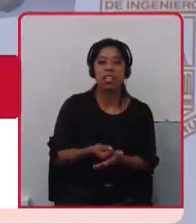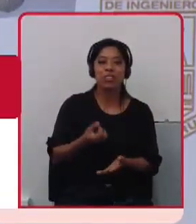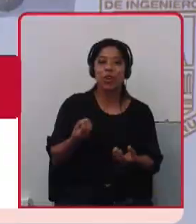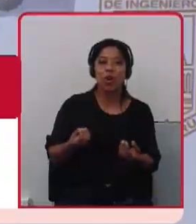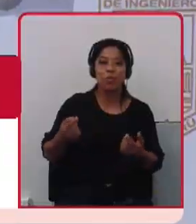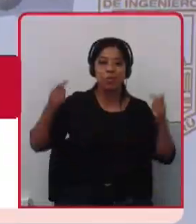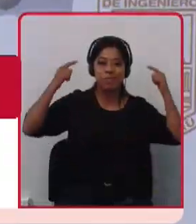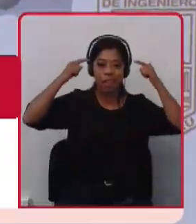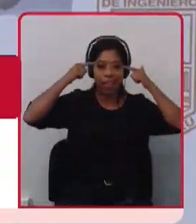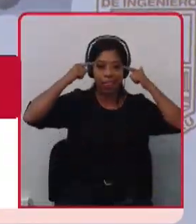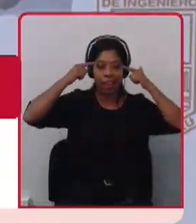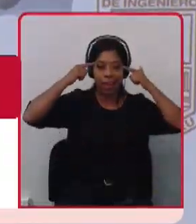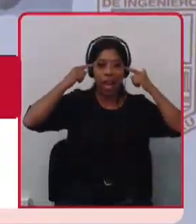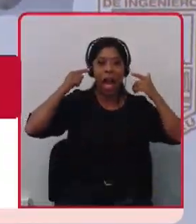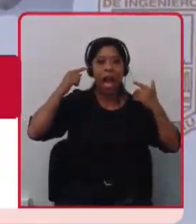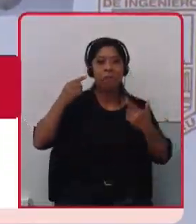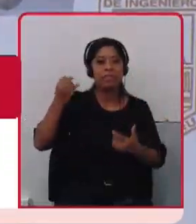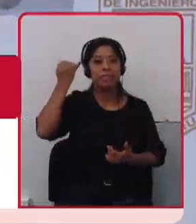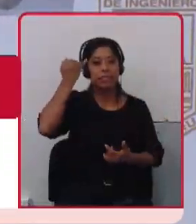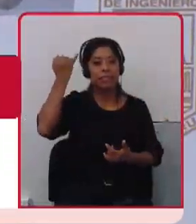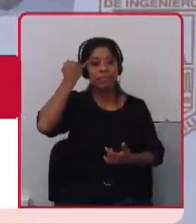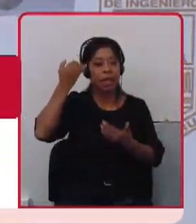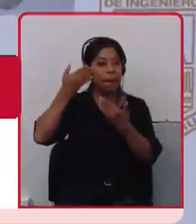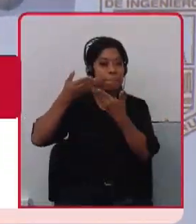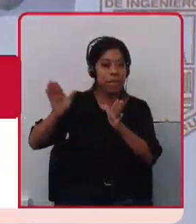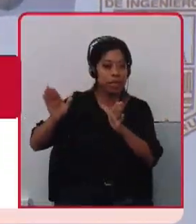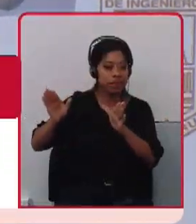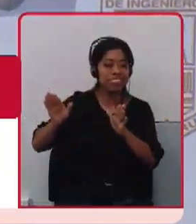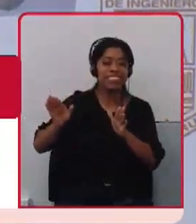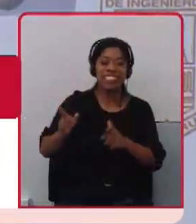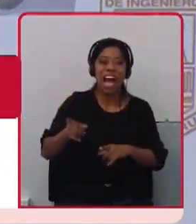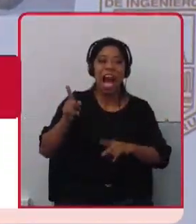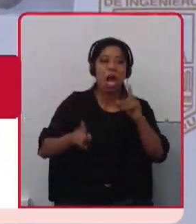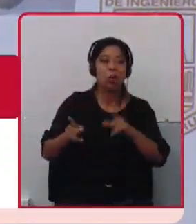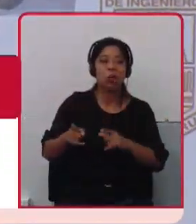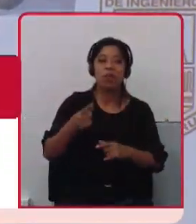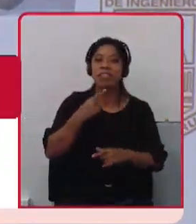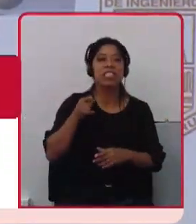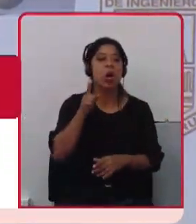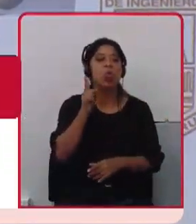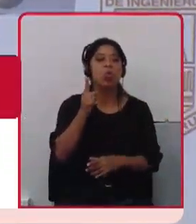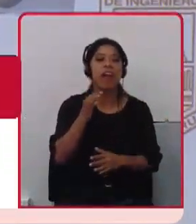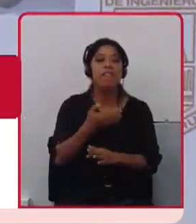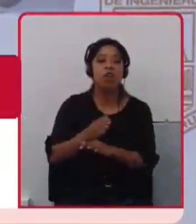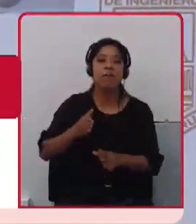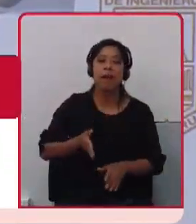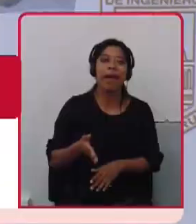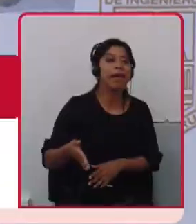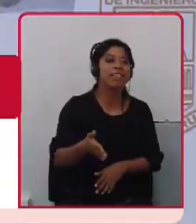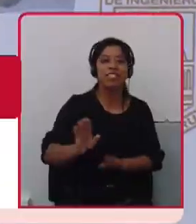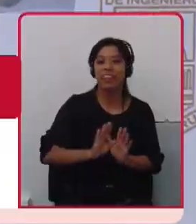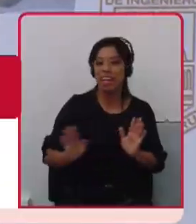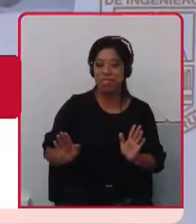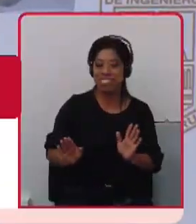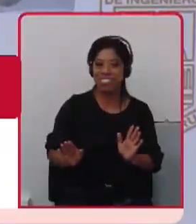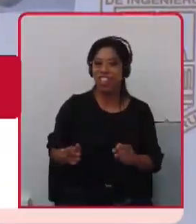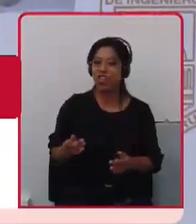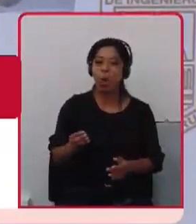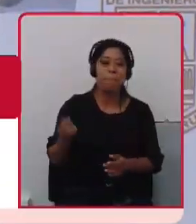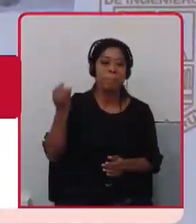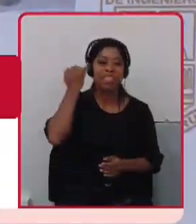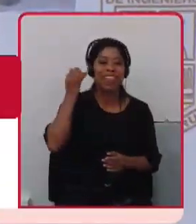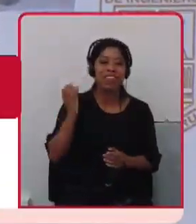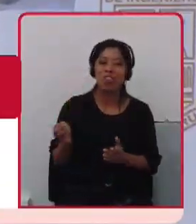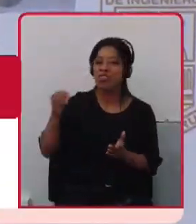romper paradigmas, ¿no?, de persona, por ejemplo, que siempre se hace un solo camino, una sola forma. Nosotros queríamos poner nuestro granito de